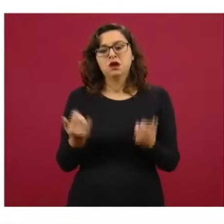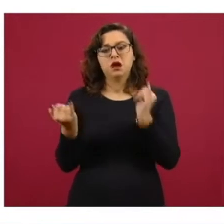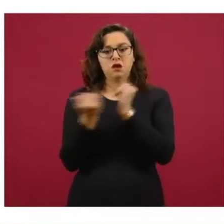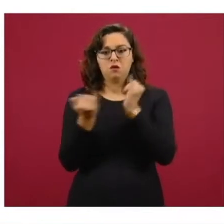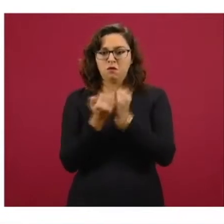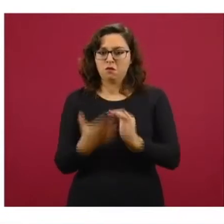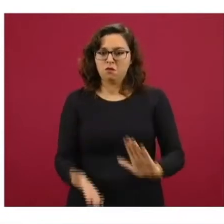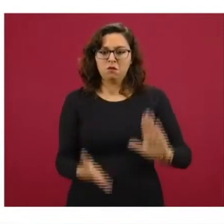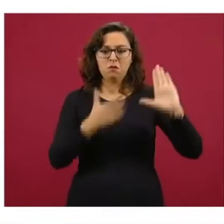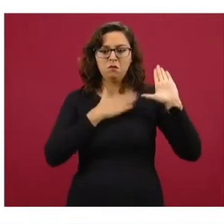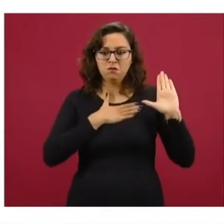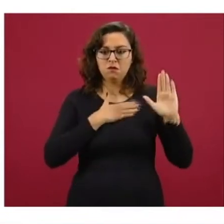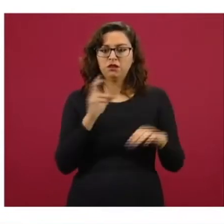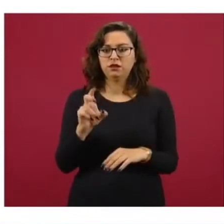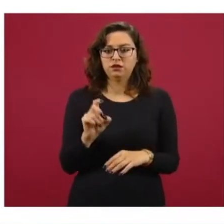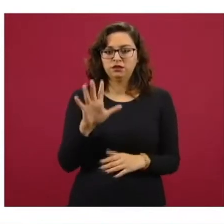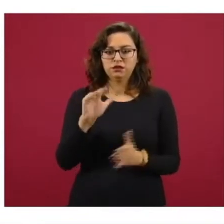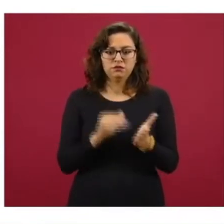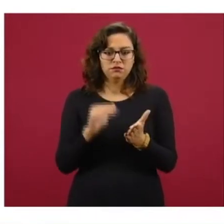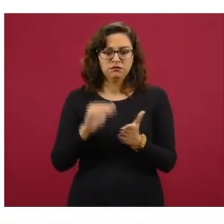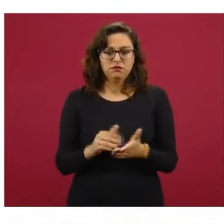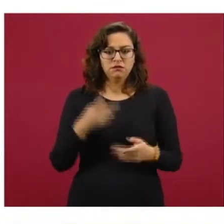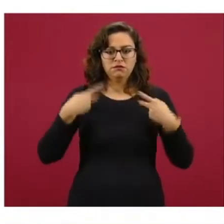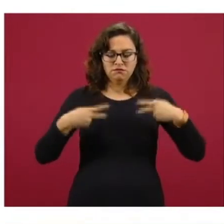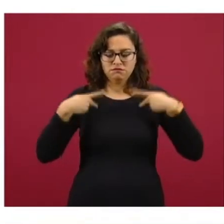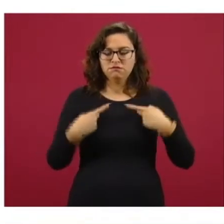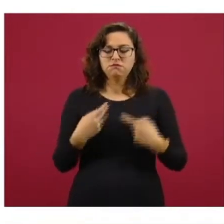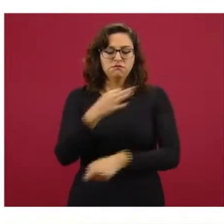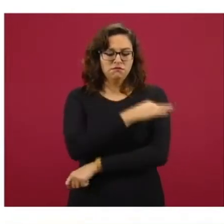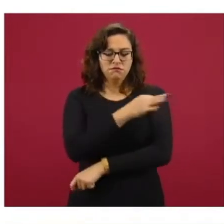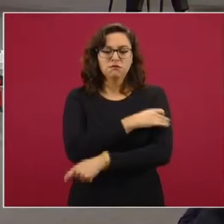México para hasta 35 millones de personas. Van en tiempo y forma.